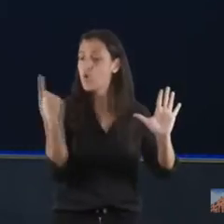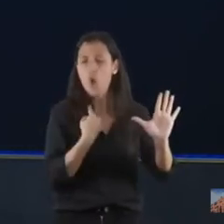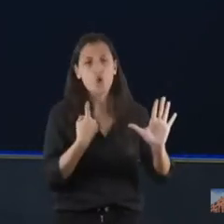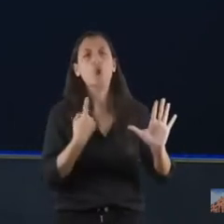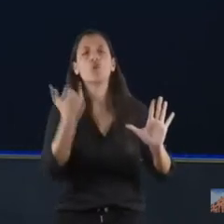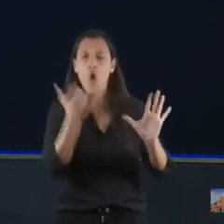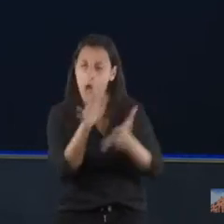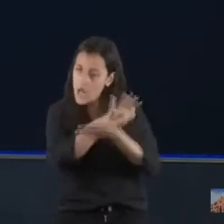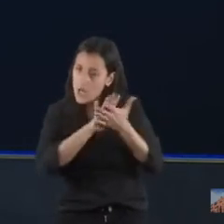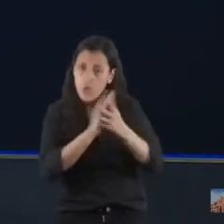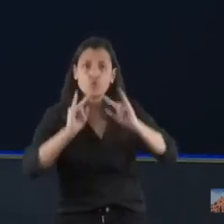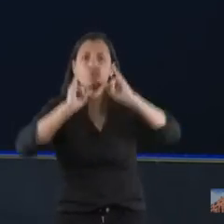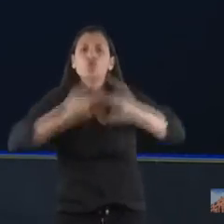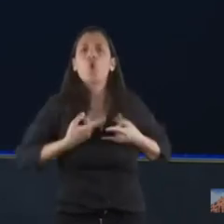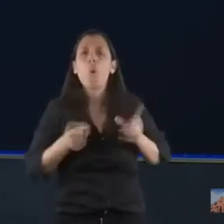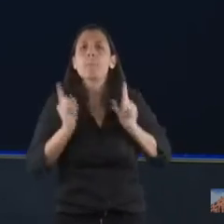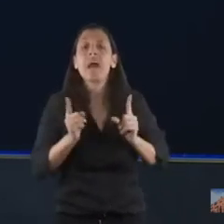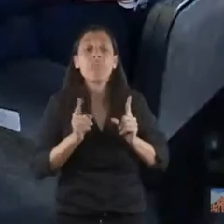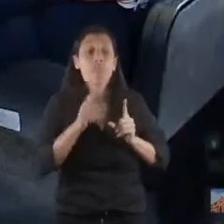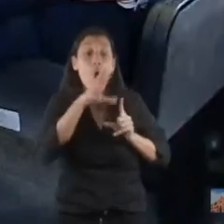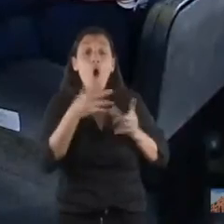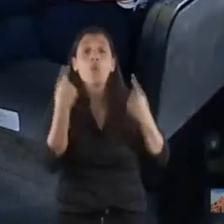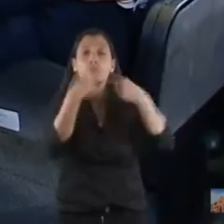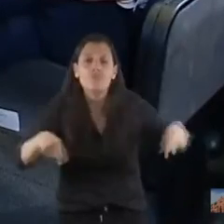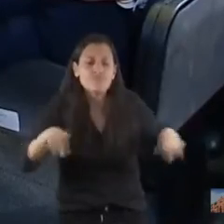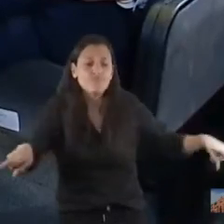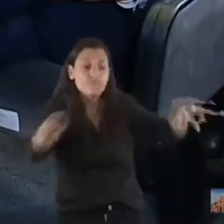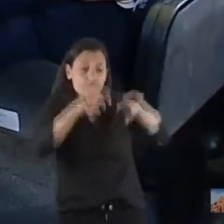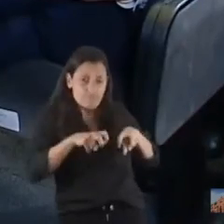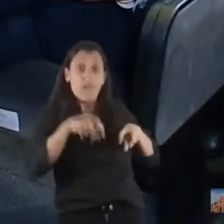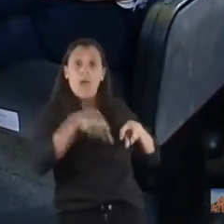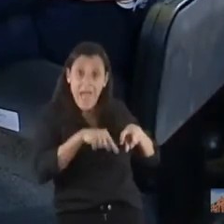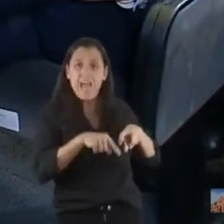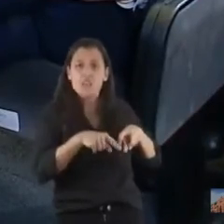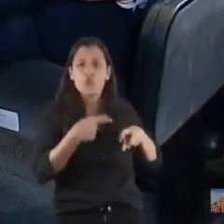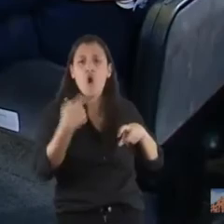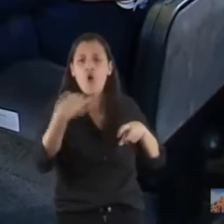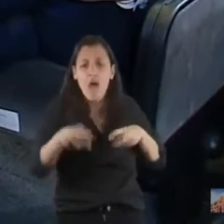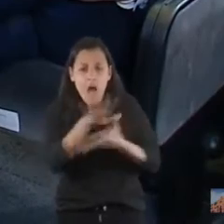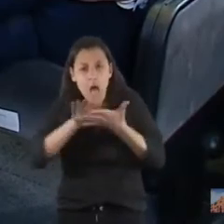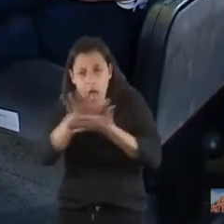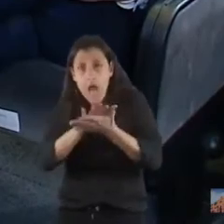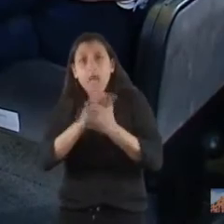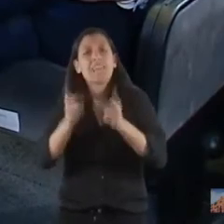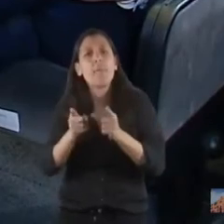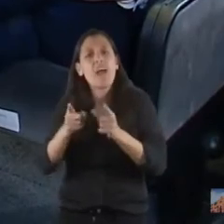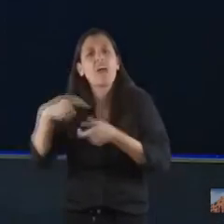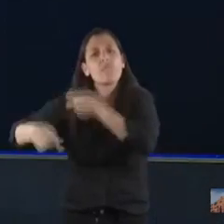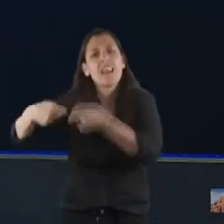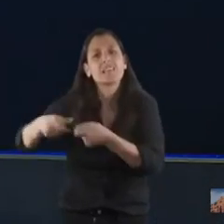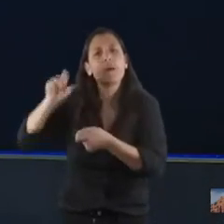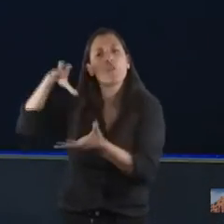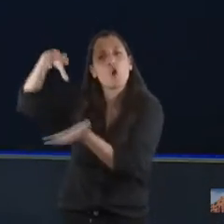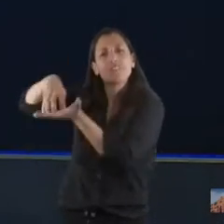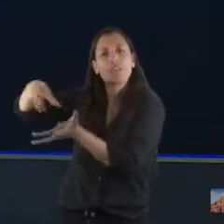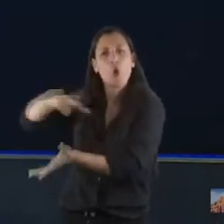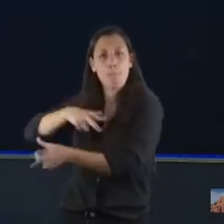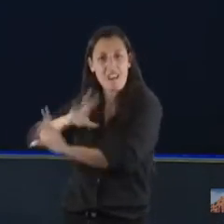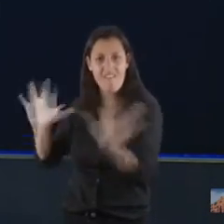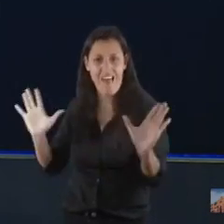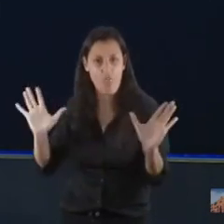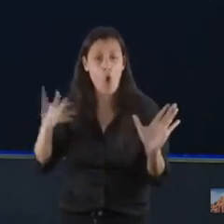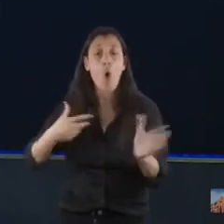los recursos que recaudamos y con financiamiento que podamos conseguir del sector privado básicamente es